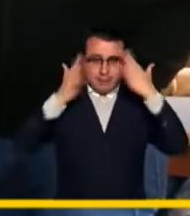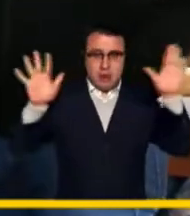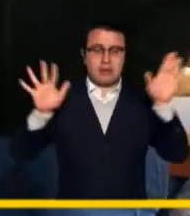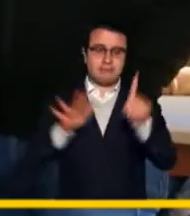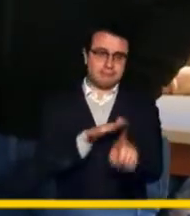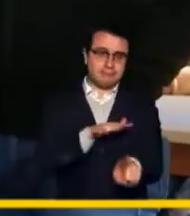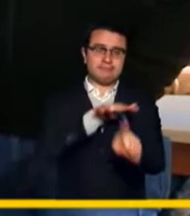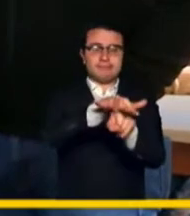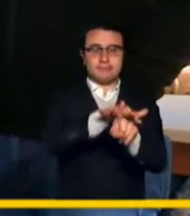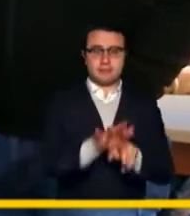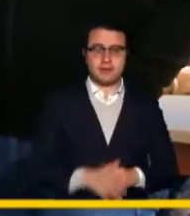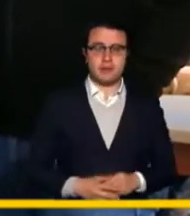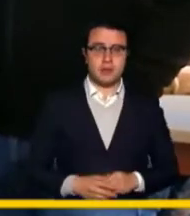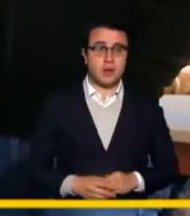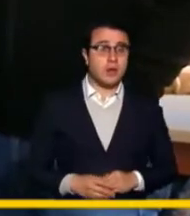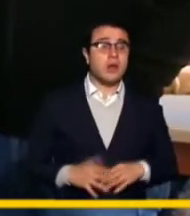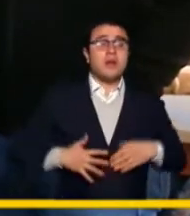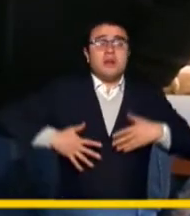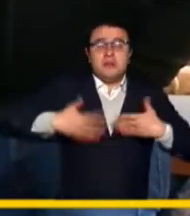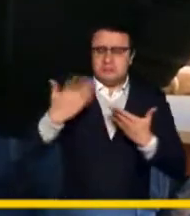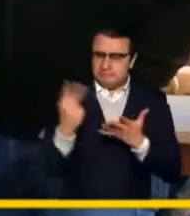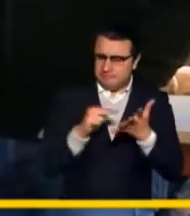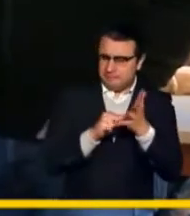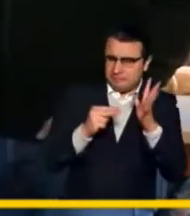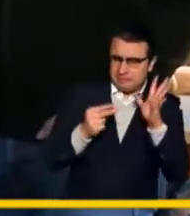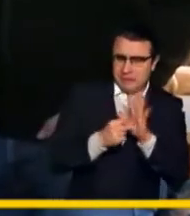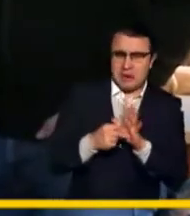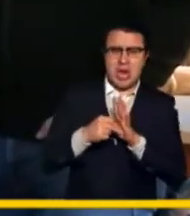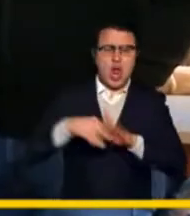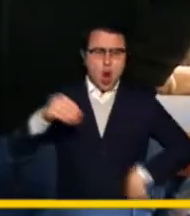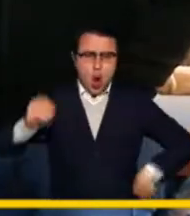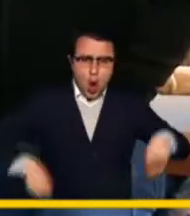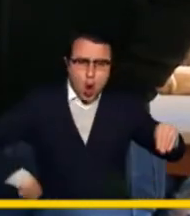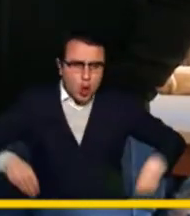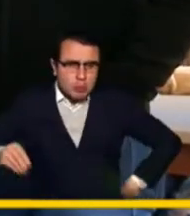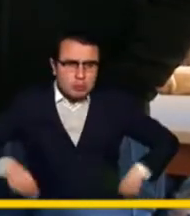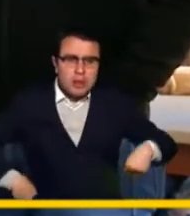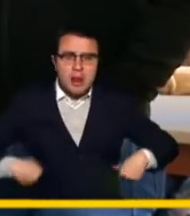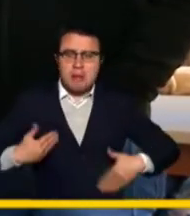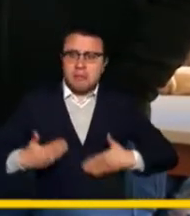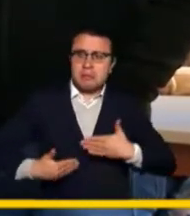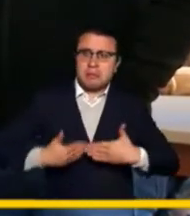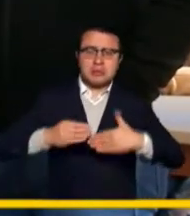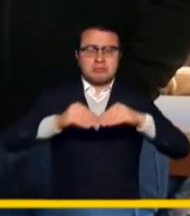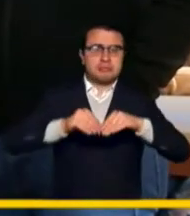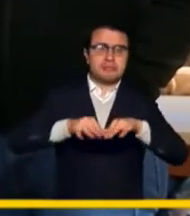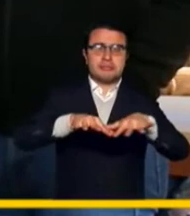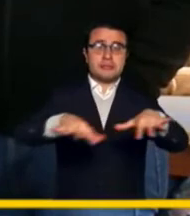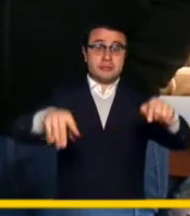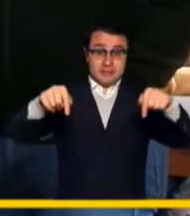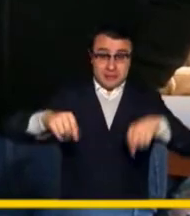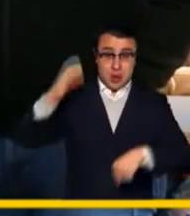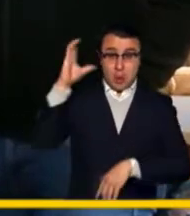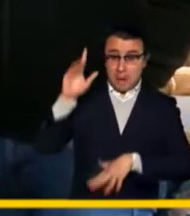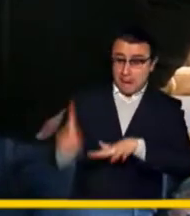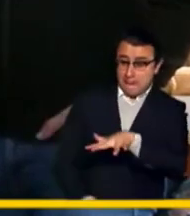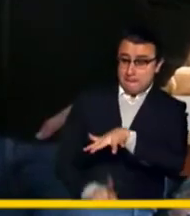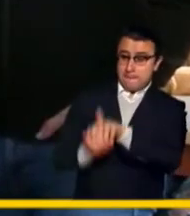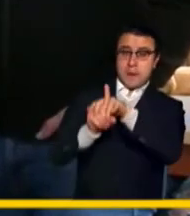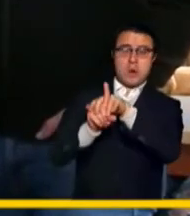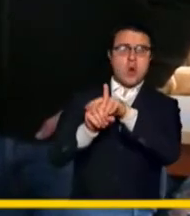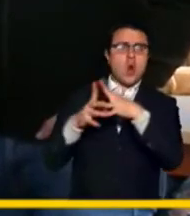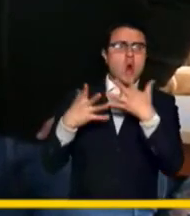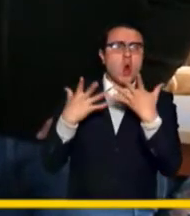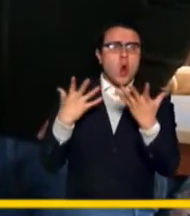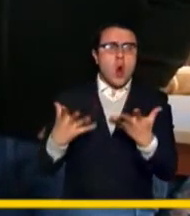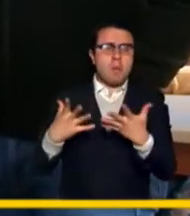mecanismo por medio del cual se construye un régimen de corrupción. La base de la corrupción en Colombia está en la compra del